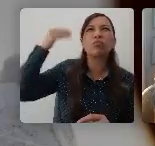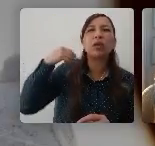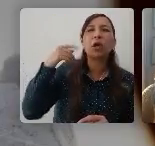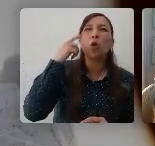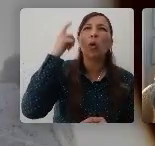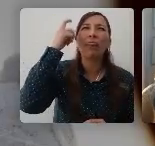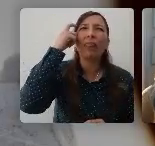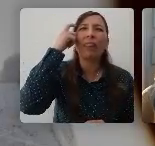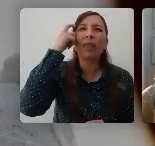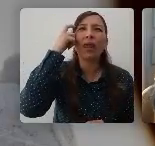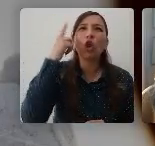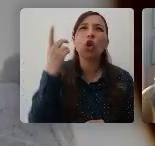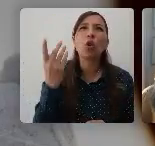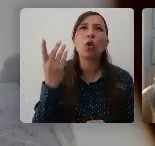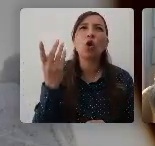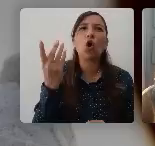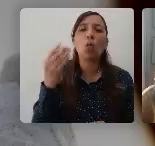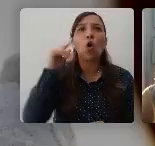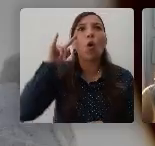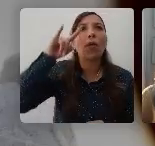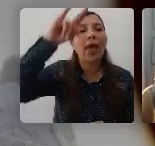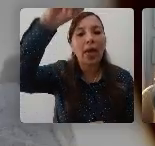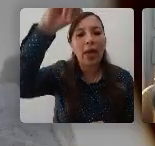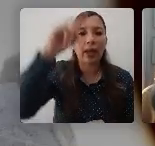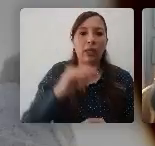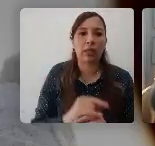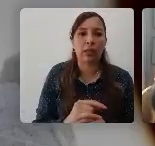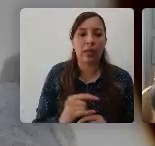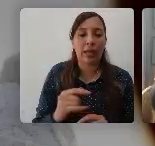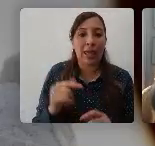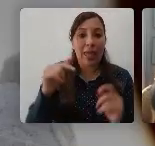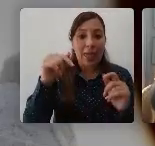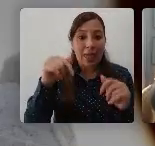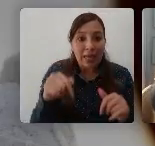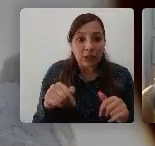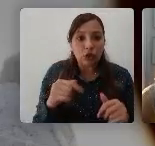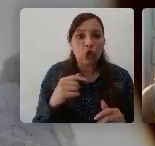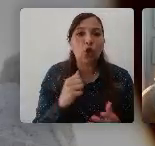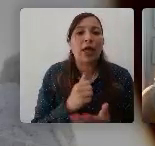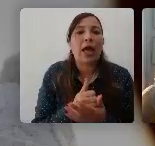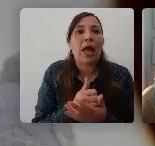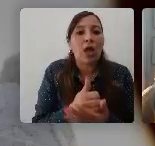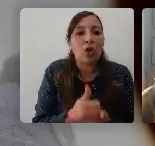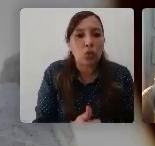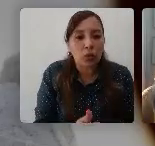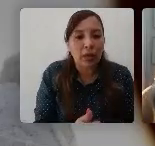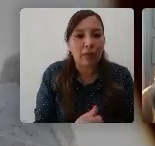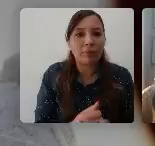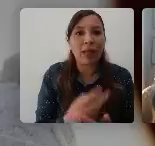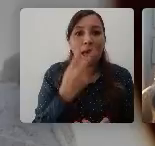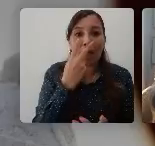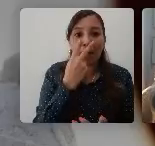poco más allá todo lo que implica viajar esta experiencia de viaje una experiencia un poco más auténtica